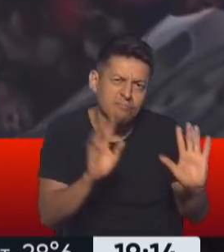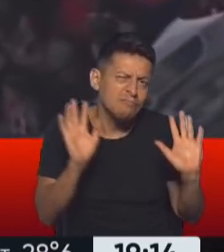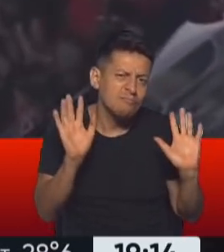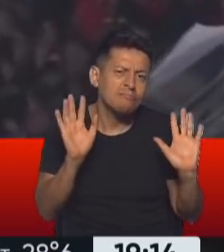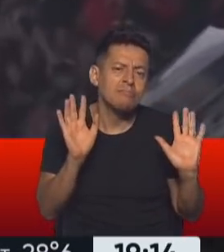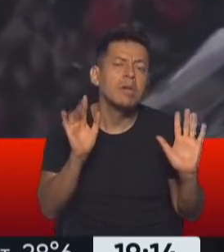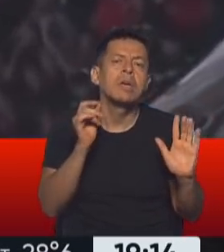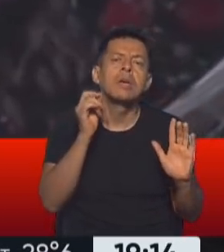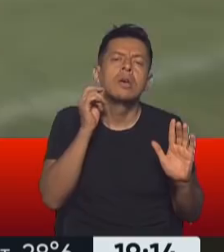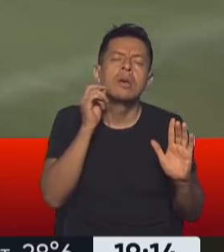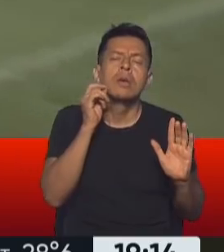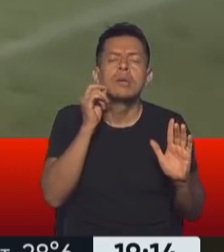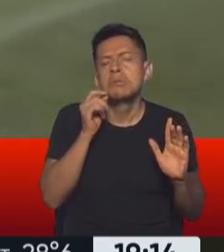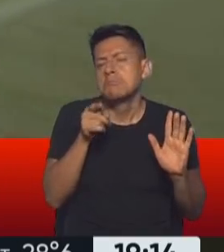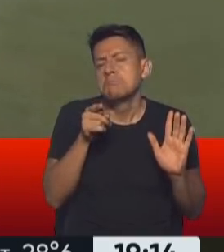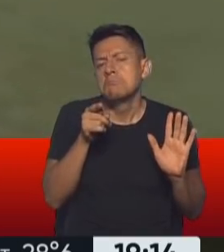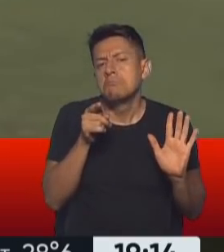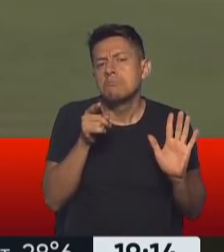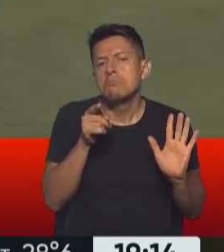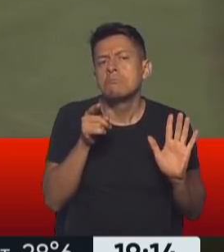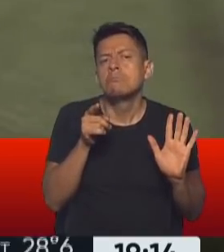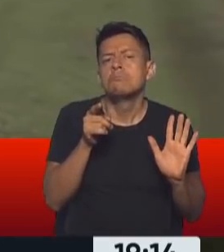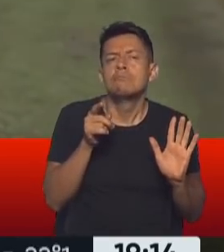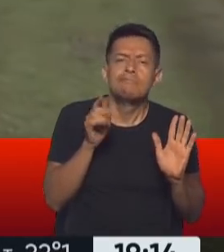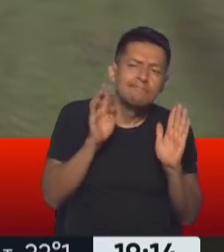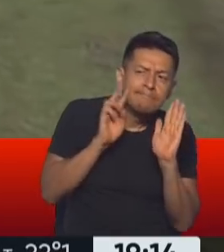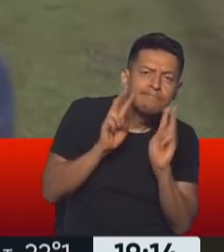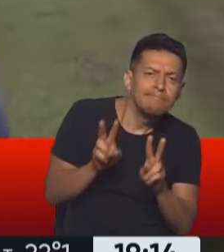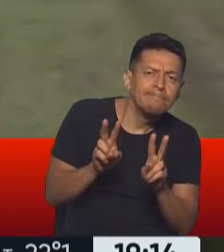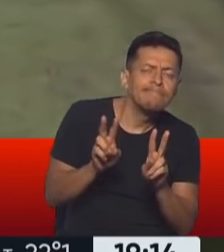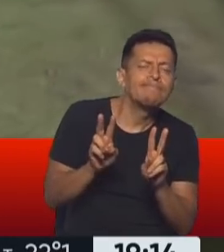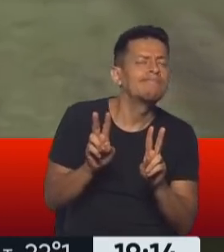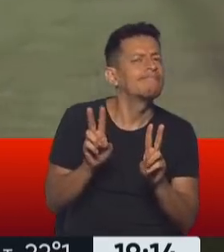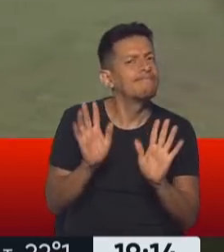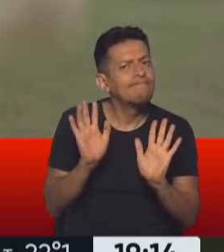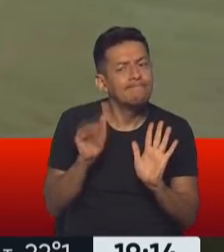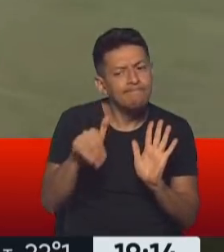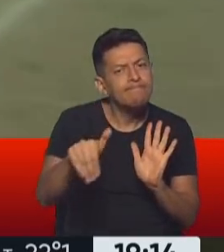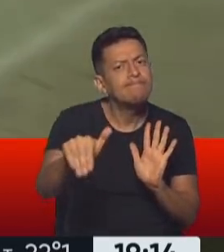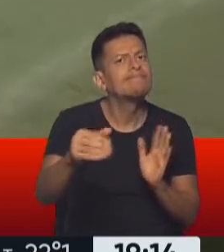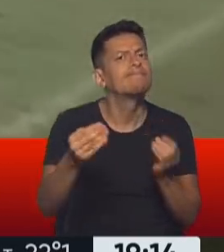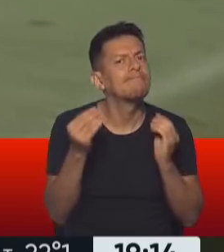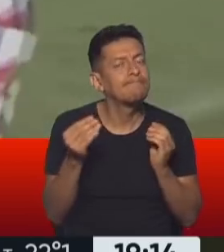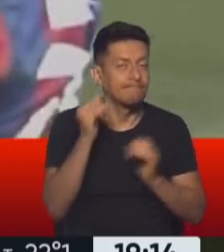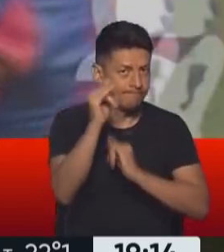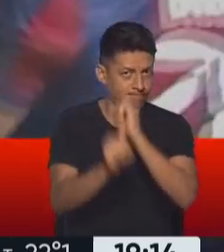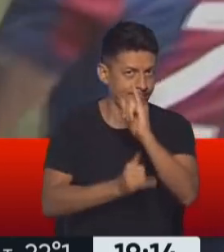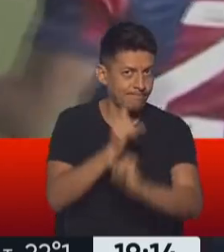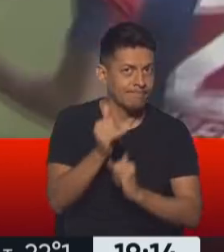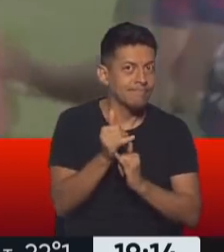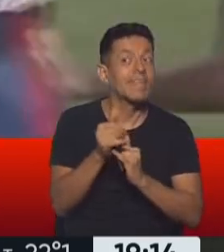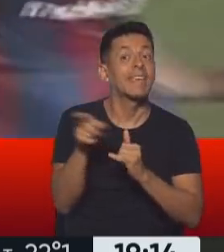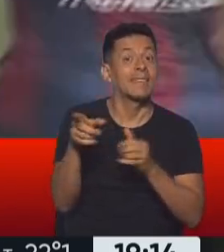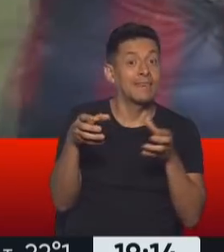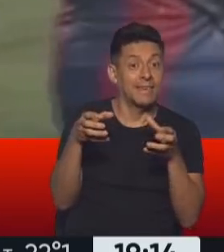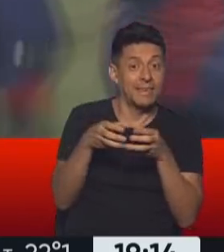a nadie pero bueno que sea se empieza en abrir otras aristas teniendo en cuenta lo que se va a venir hay que hablar qué el equipo